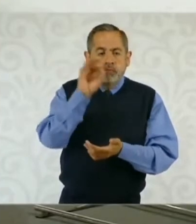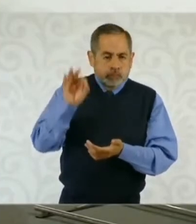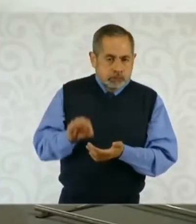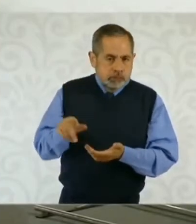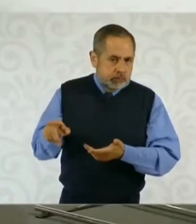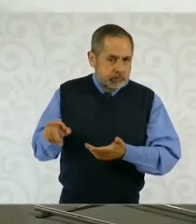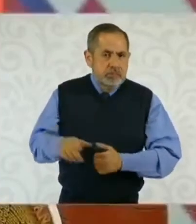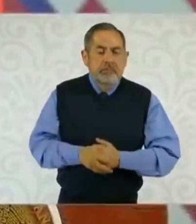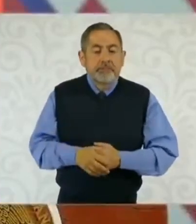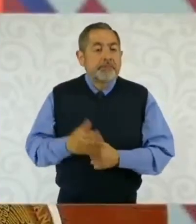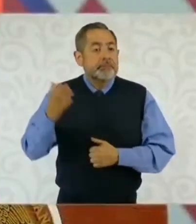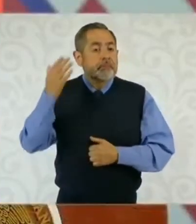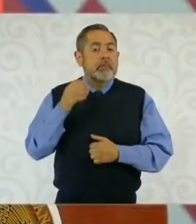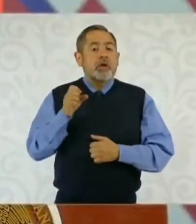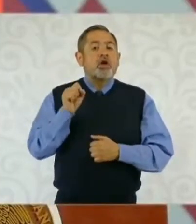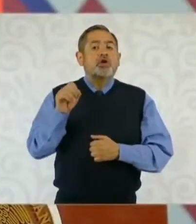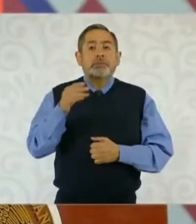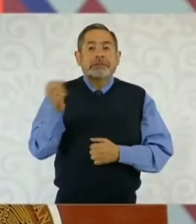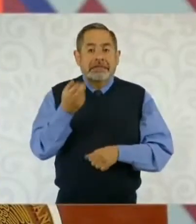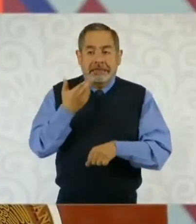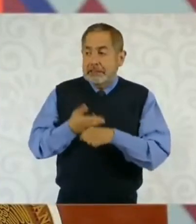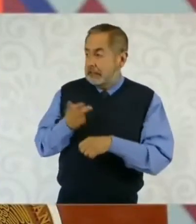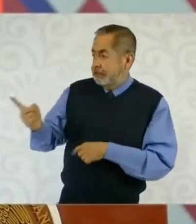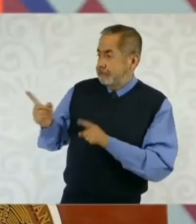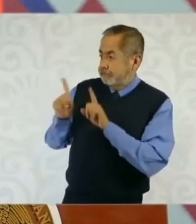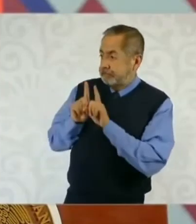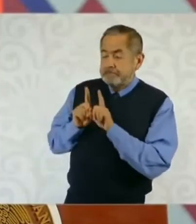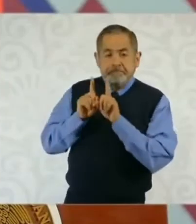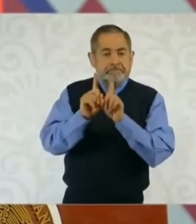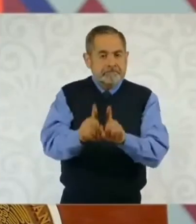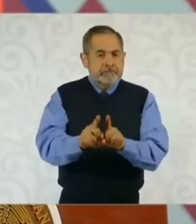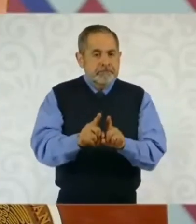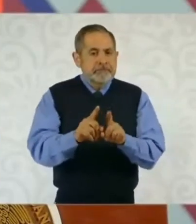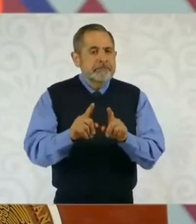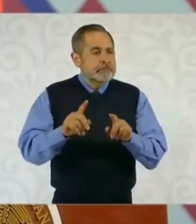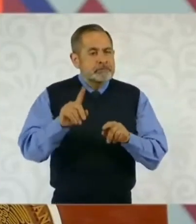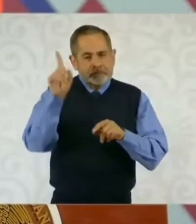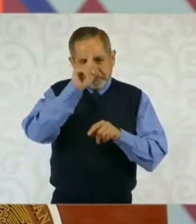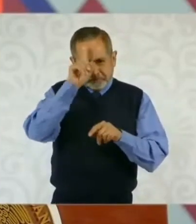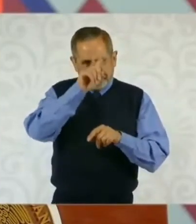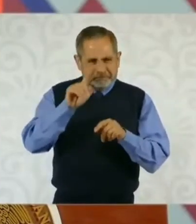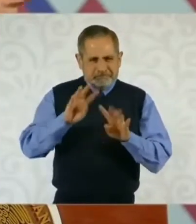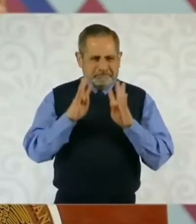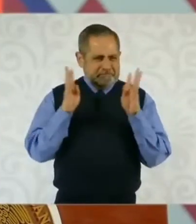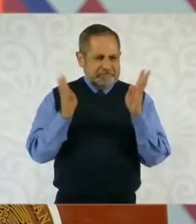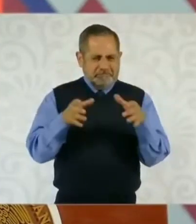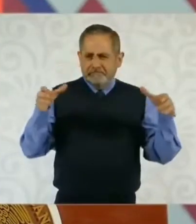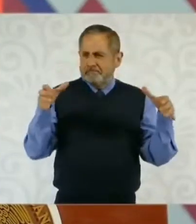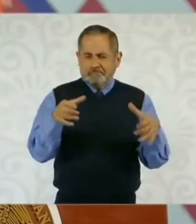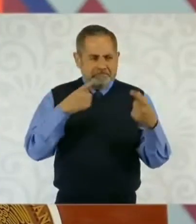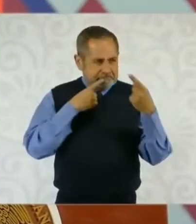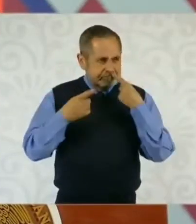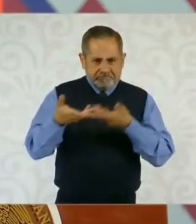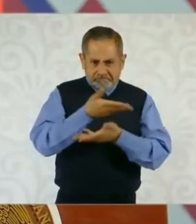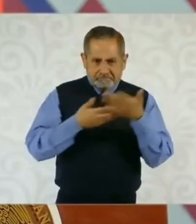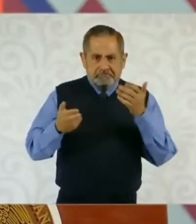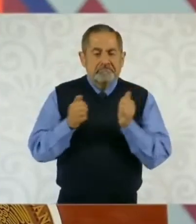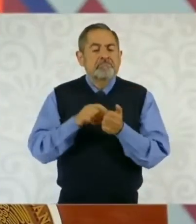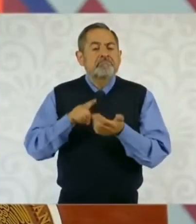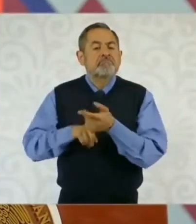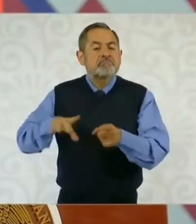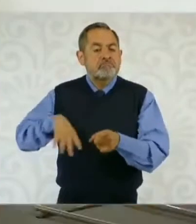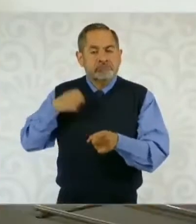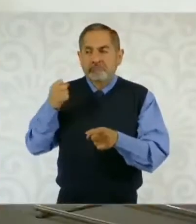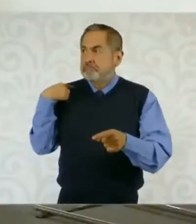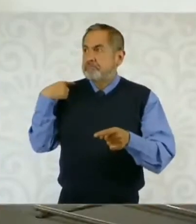días, justamente el subsecretario Clark nos acompañaba en la sesión del Consejo Técnico donde se discutió esto y se veía que con el esfuerzo que se había